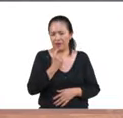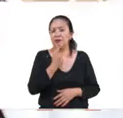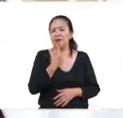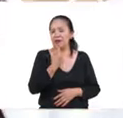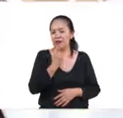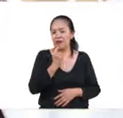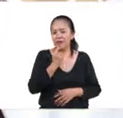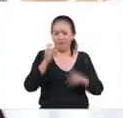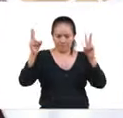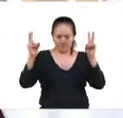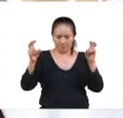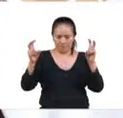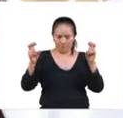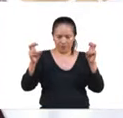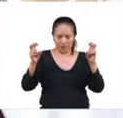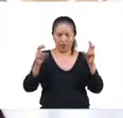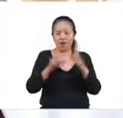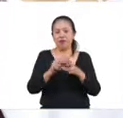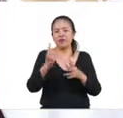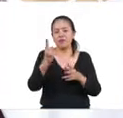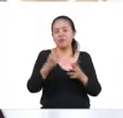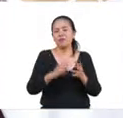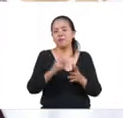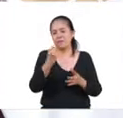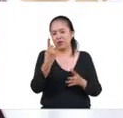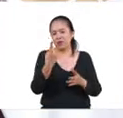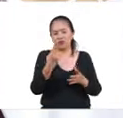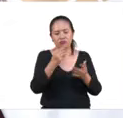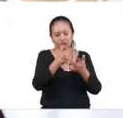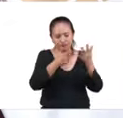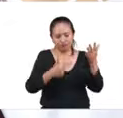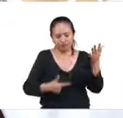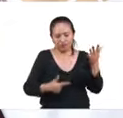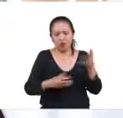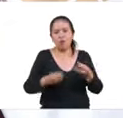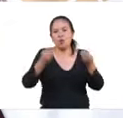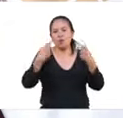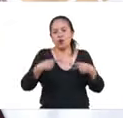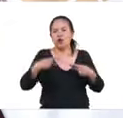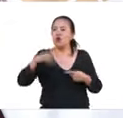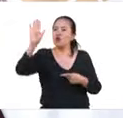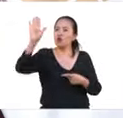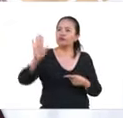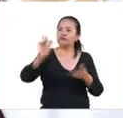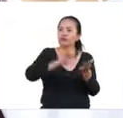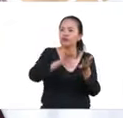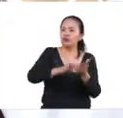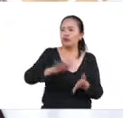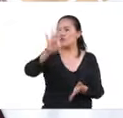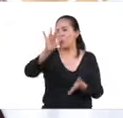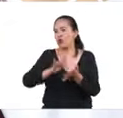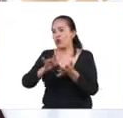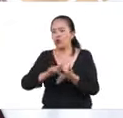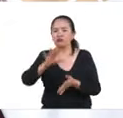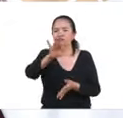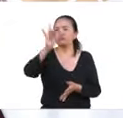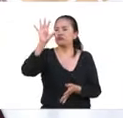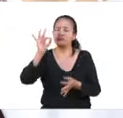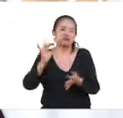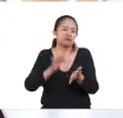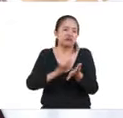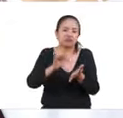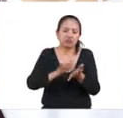el tema en el 21, y a partir de ahí, pues, mucha gente dice, pues, yo apoyo a fulano, yo apoyo a mengana, yo